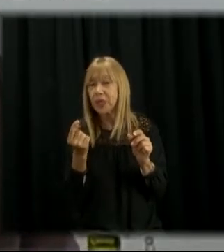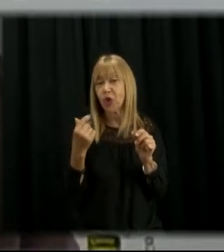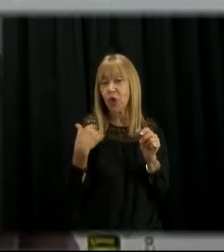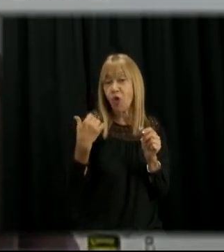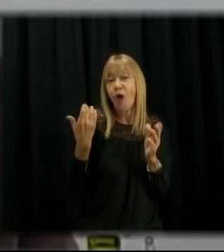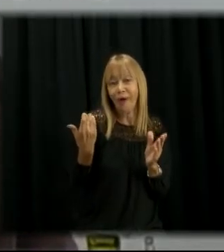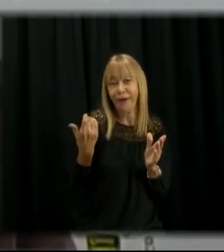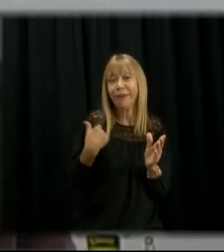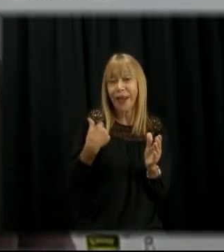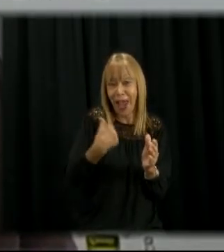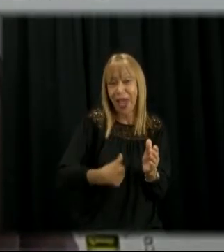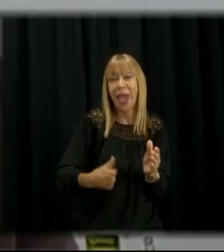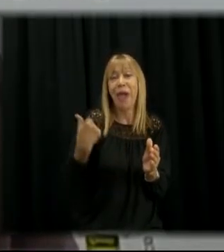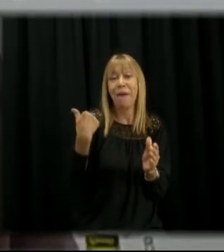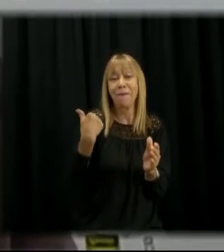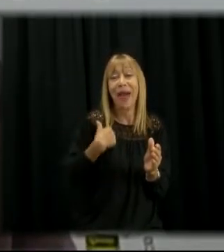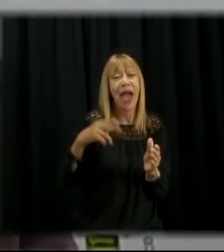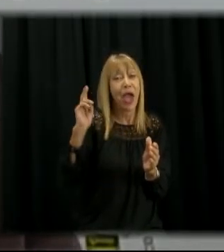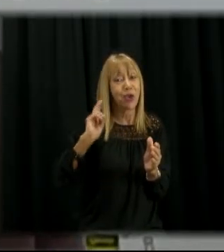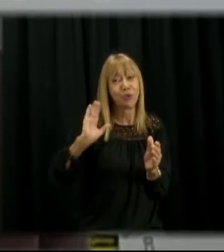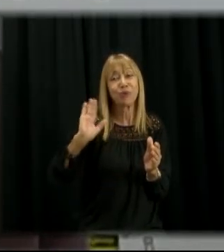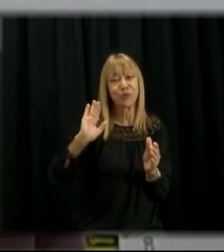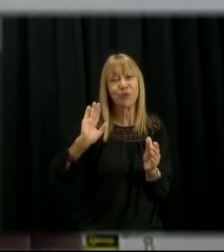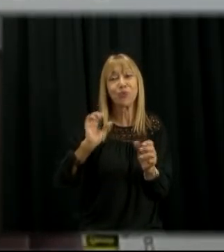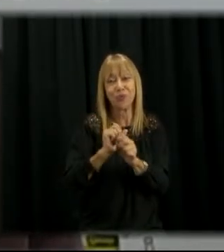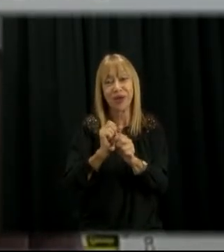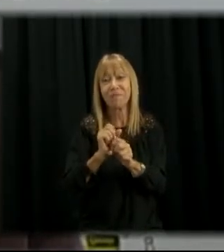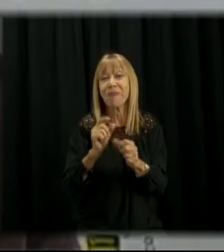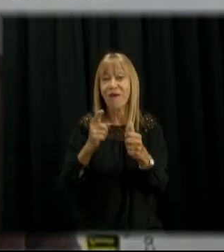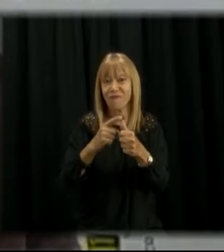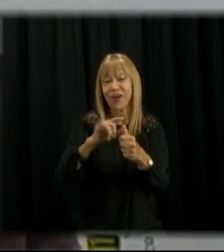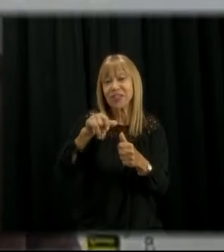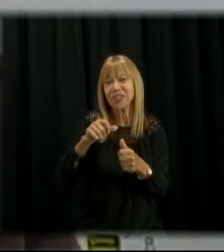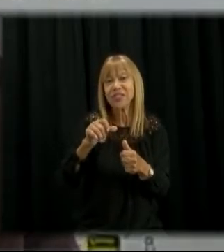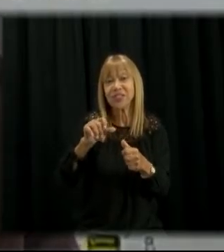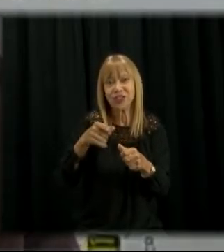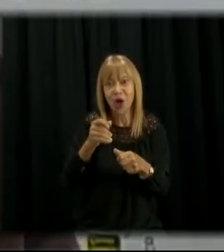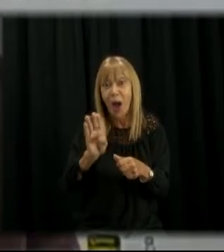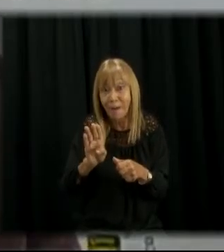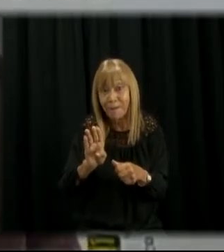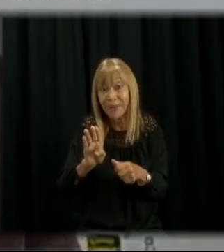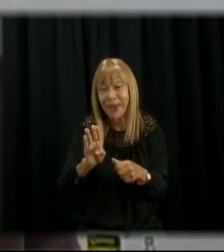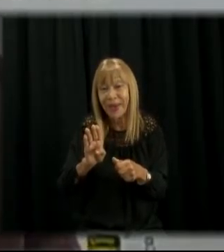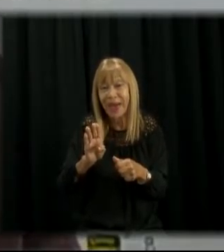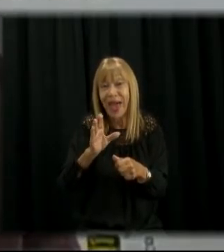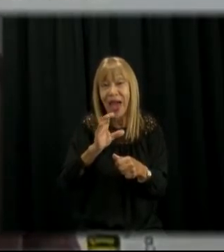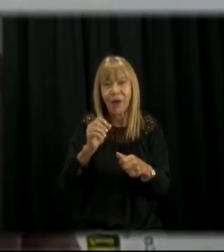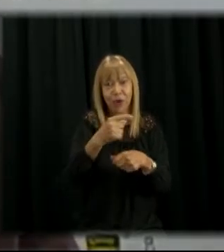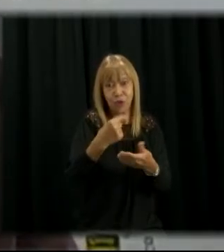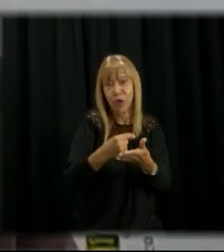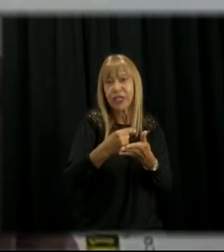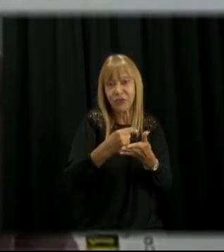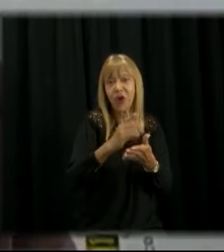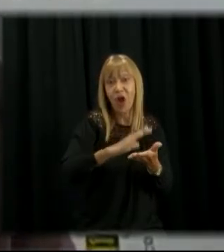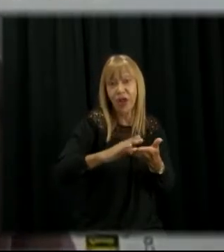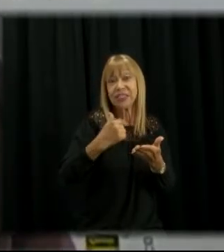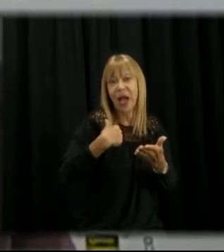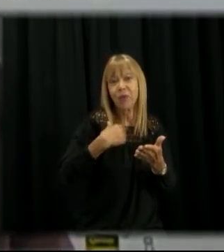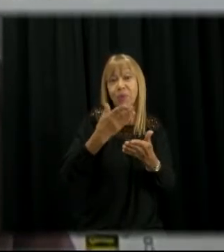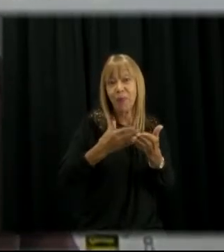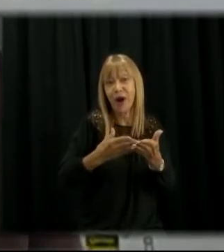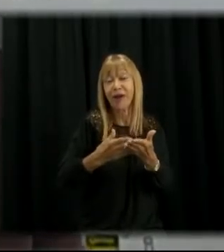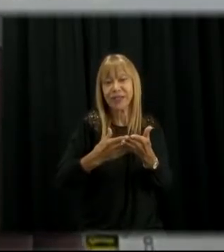me veo un poco joven de lo que soy. Yo solía trabajar. Mi primer trabajo fue después de la